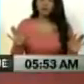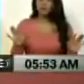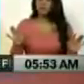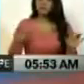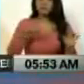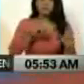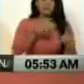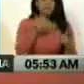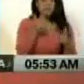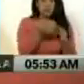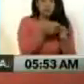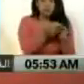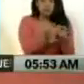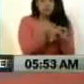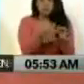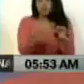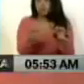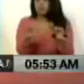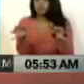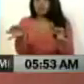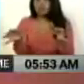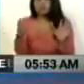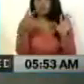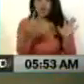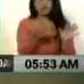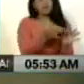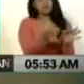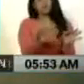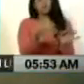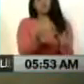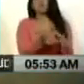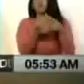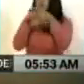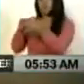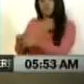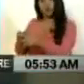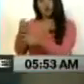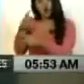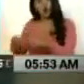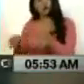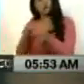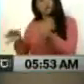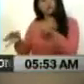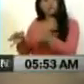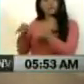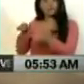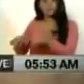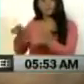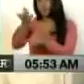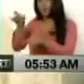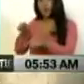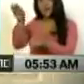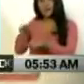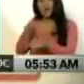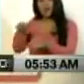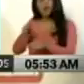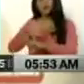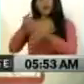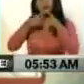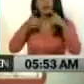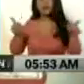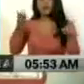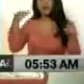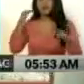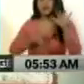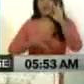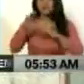número de provincias que componen la República de Venezuela por la incorporación de la Guayana decretada el 15